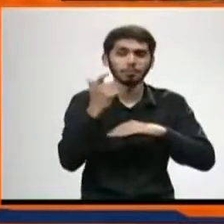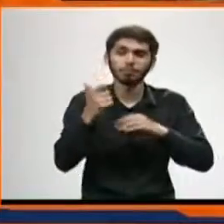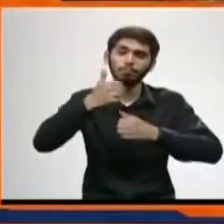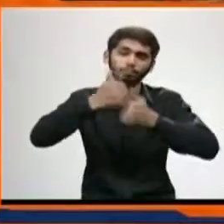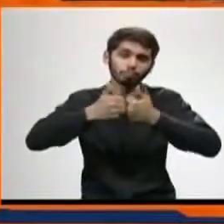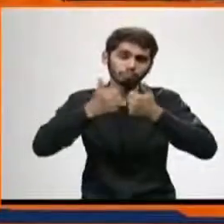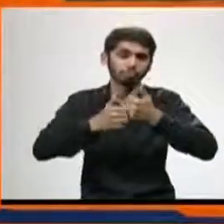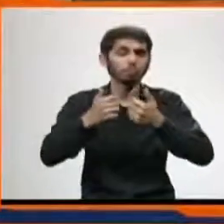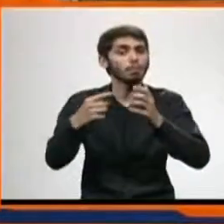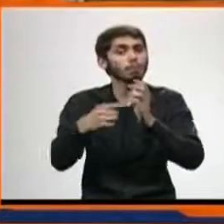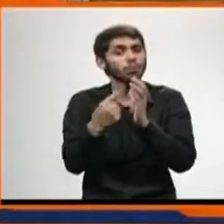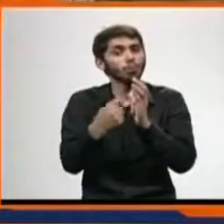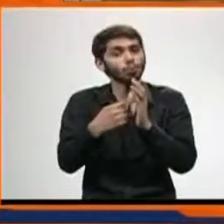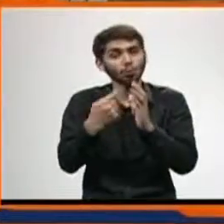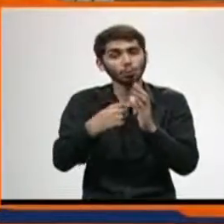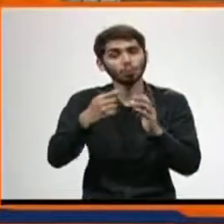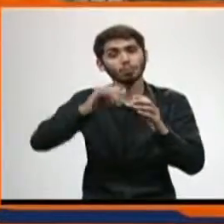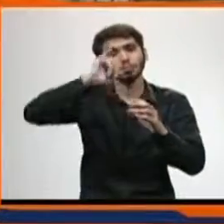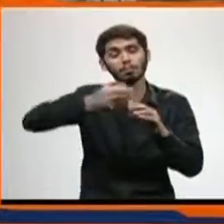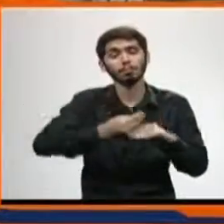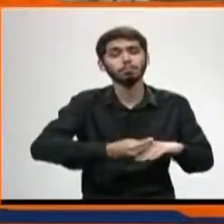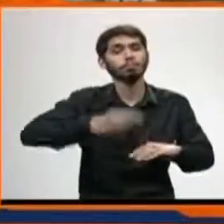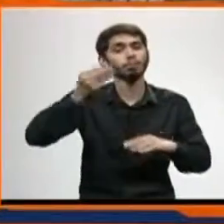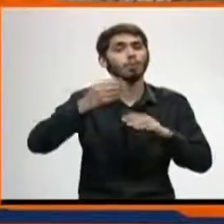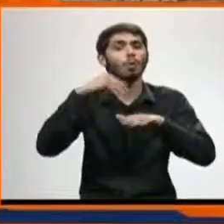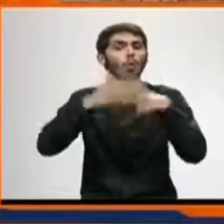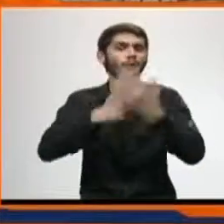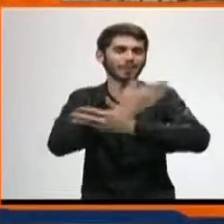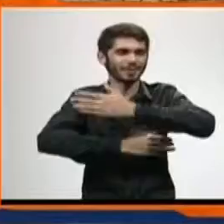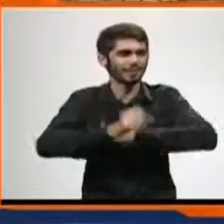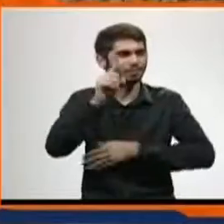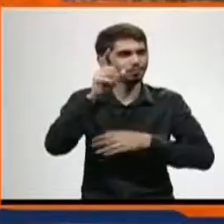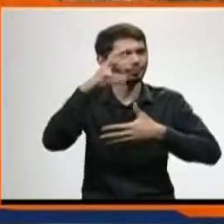la clasificación de los juegos para Panamericanos de Toronto